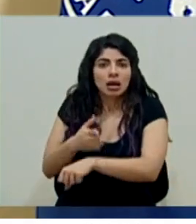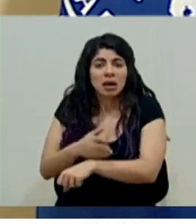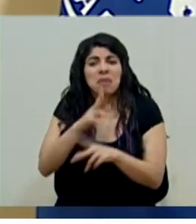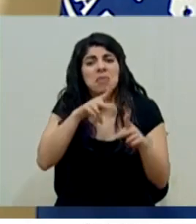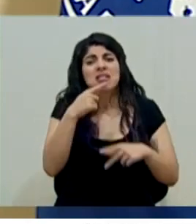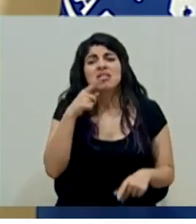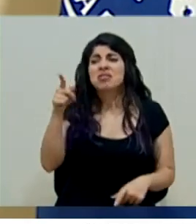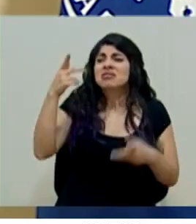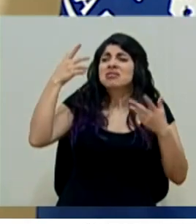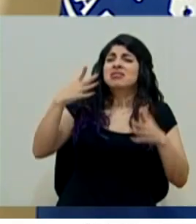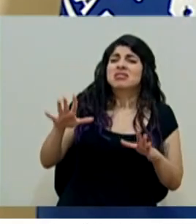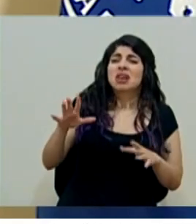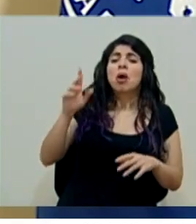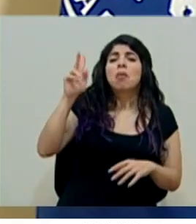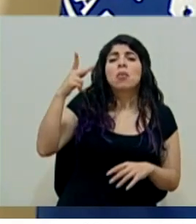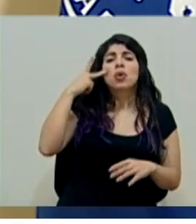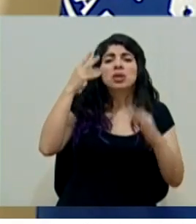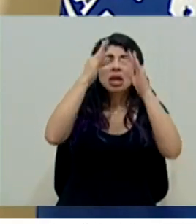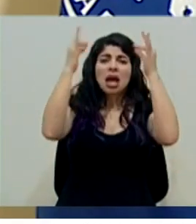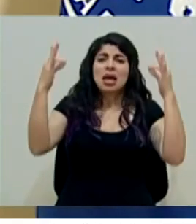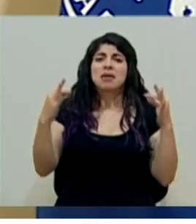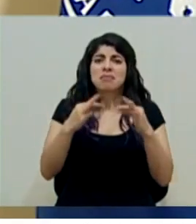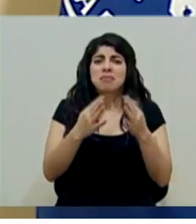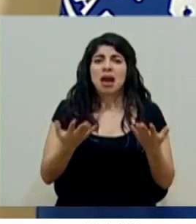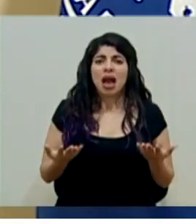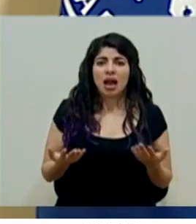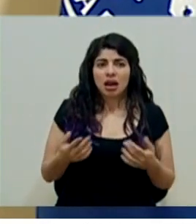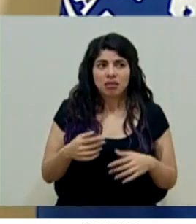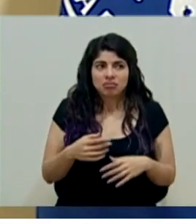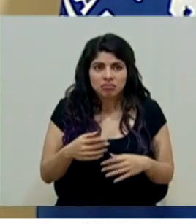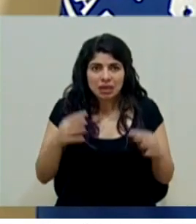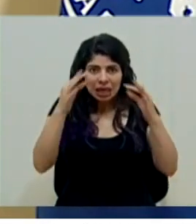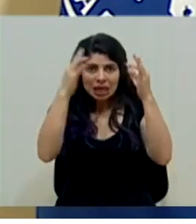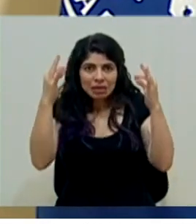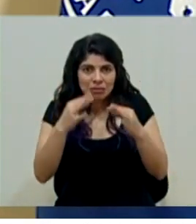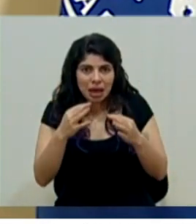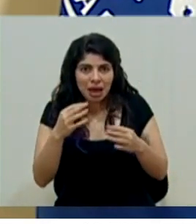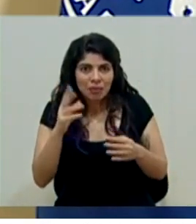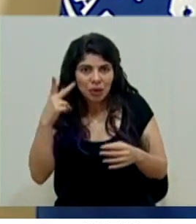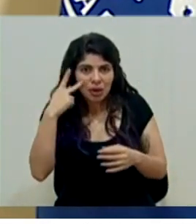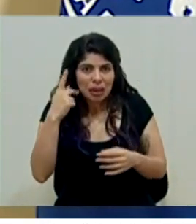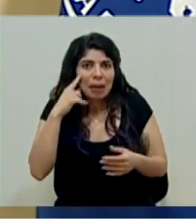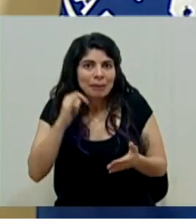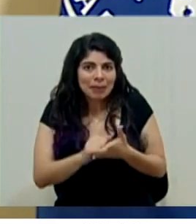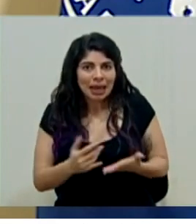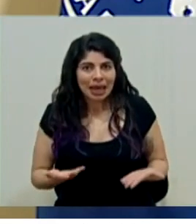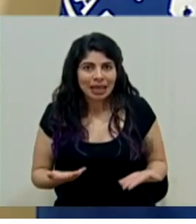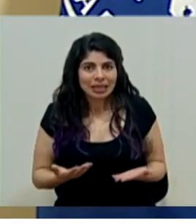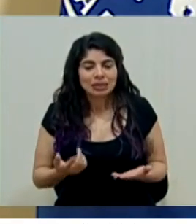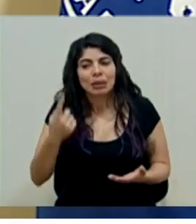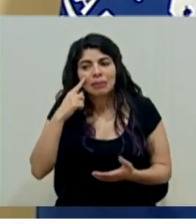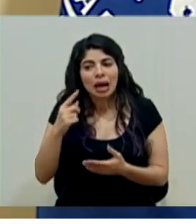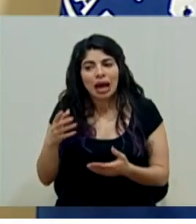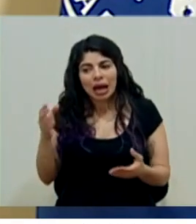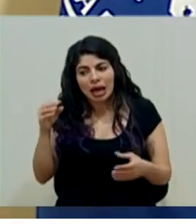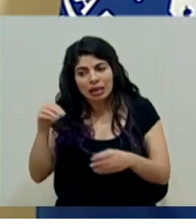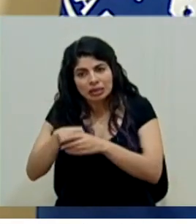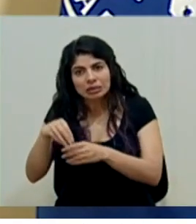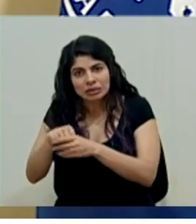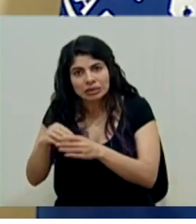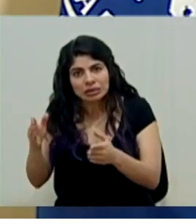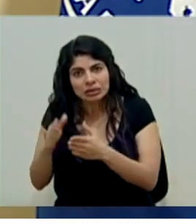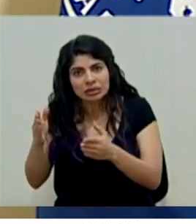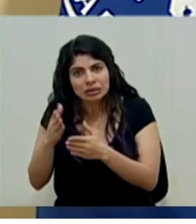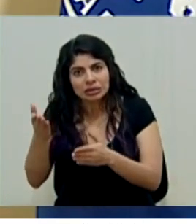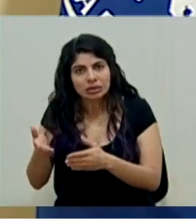es que usted ya invirtió todo su capital político. Bueno, casualmente el capital político es para eso, para meterlo en una inversión que vale la pena.